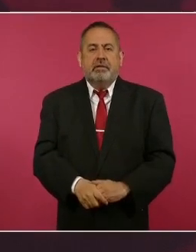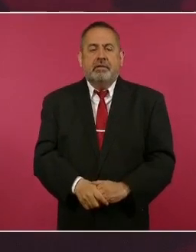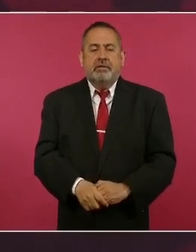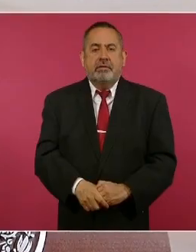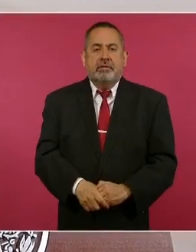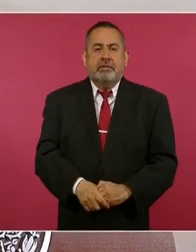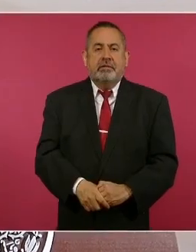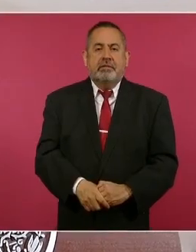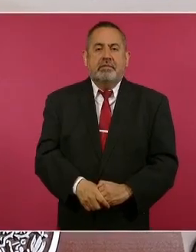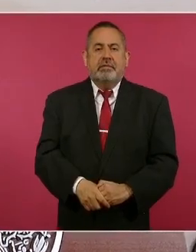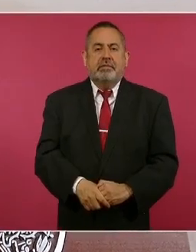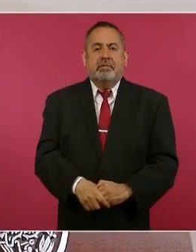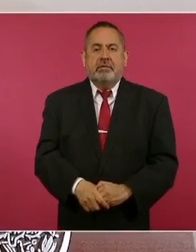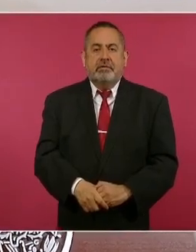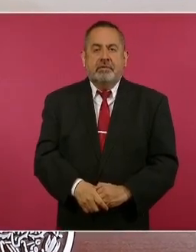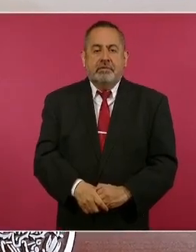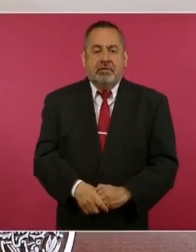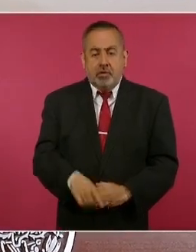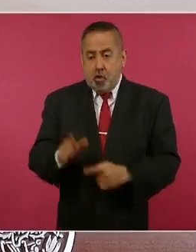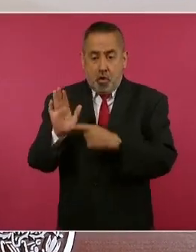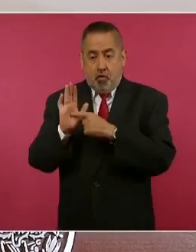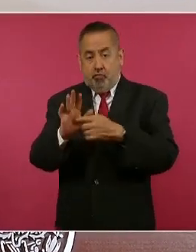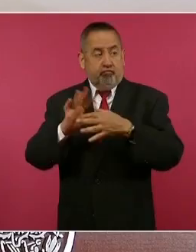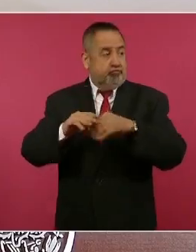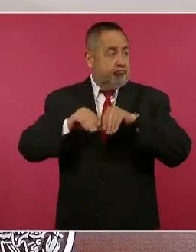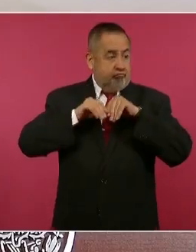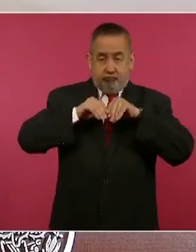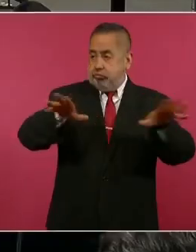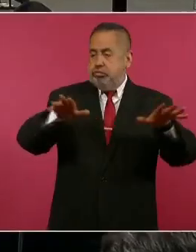Ya lo expusiste.